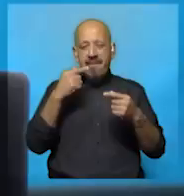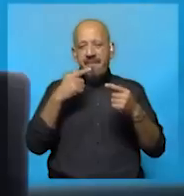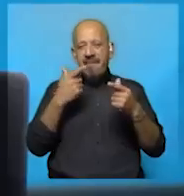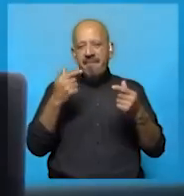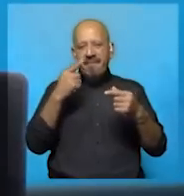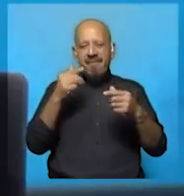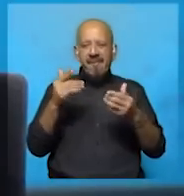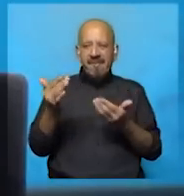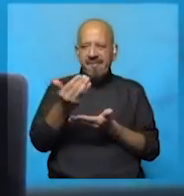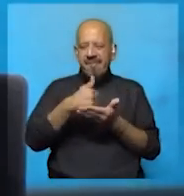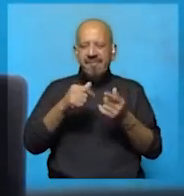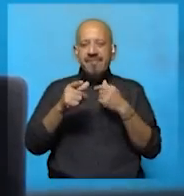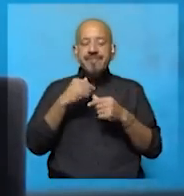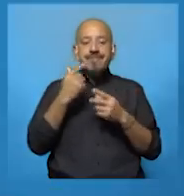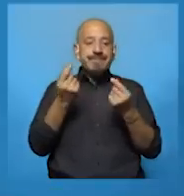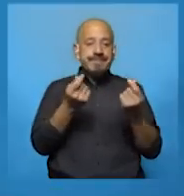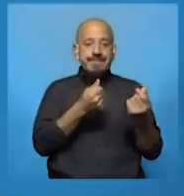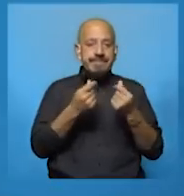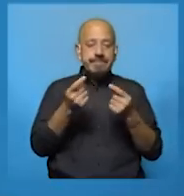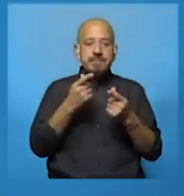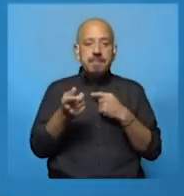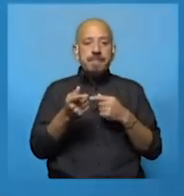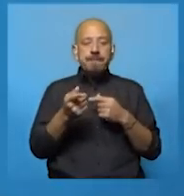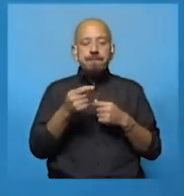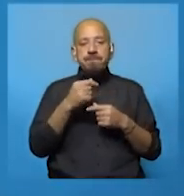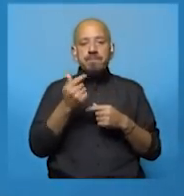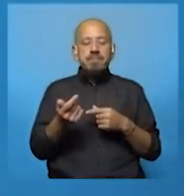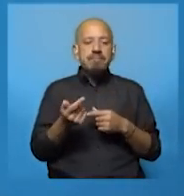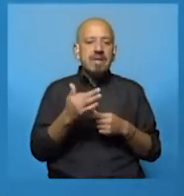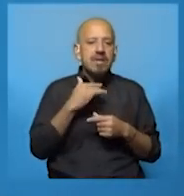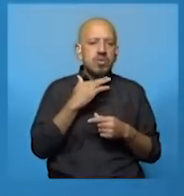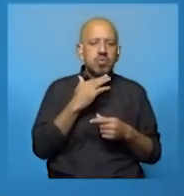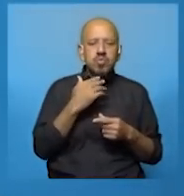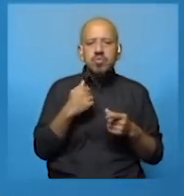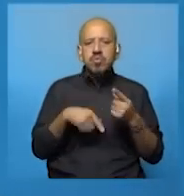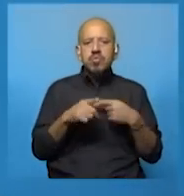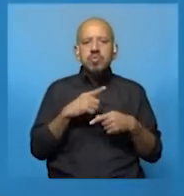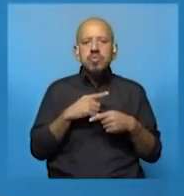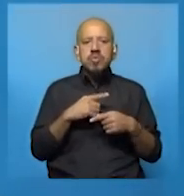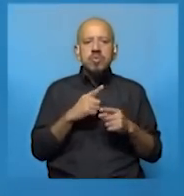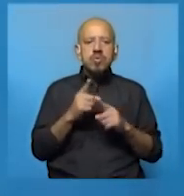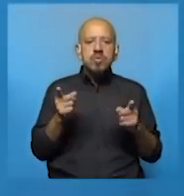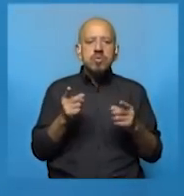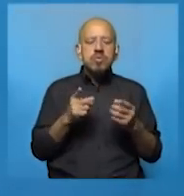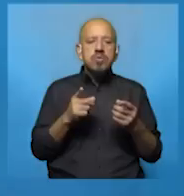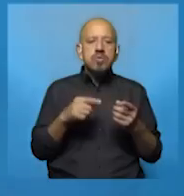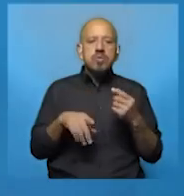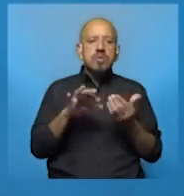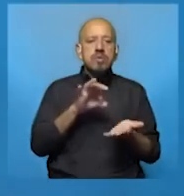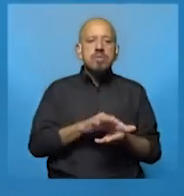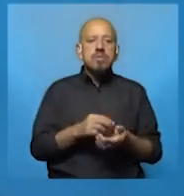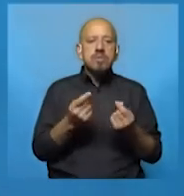renta criminal hablamos de dinero sucio dinero manchado de sangre inevitablemente nos tienen que legitimar en el sistema financiero